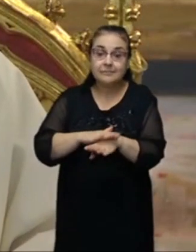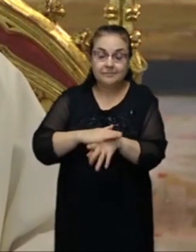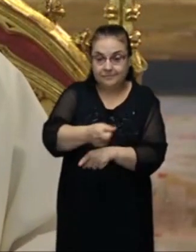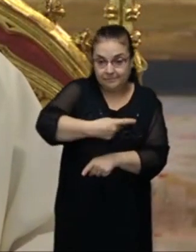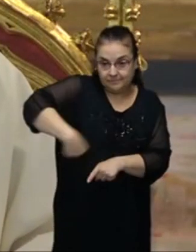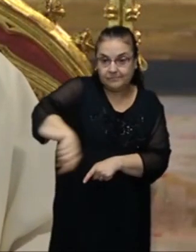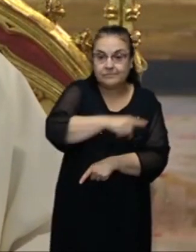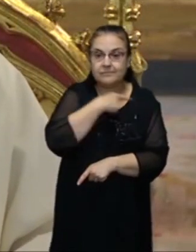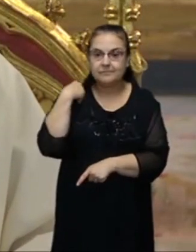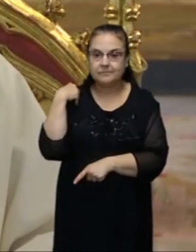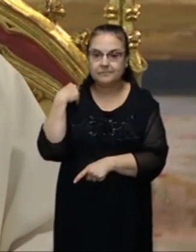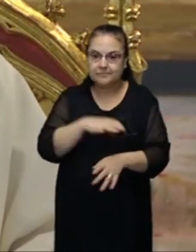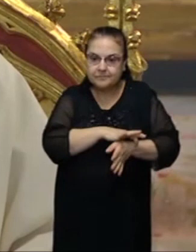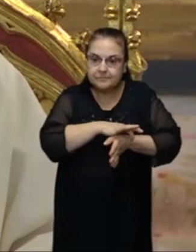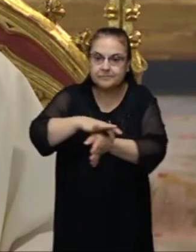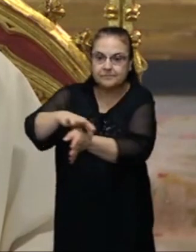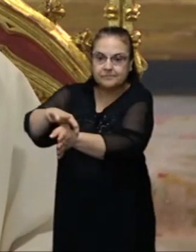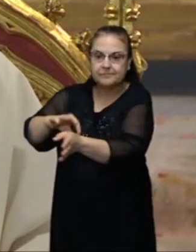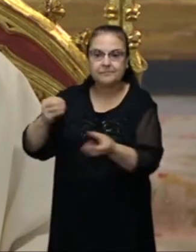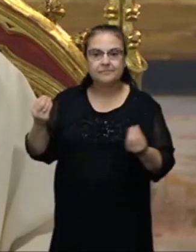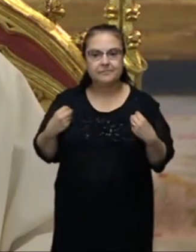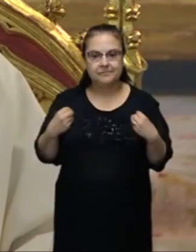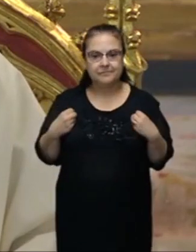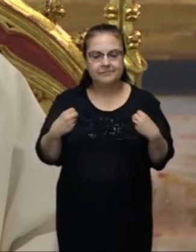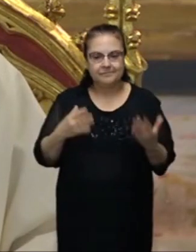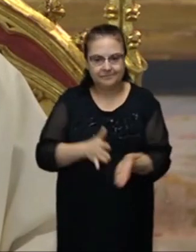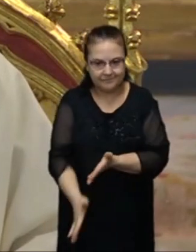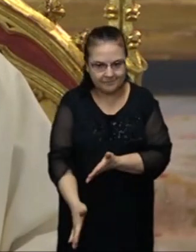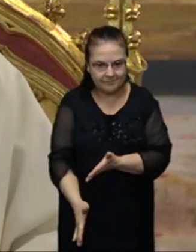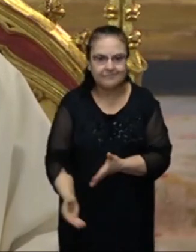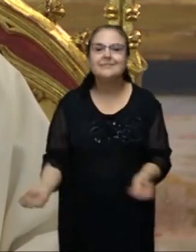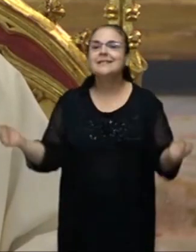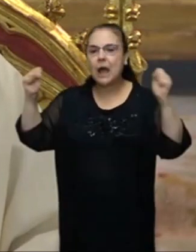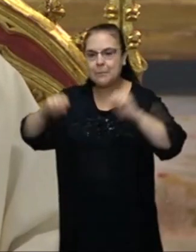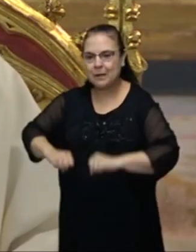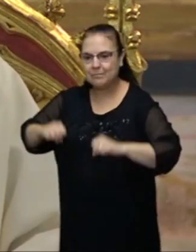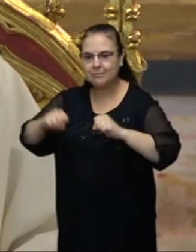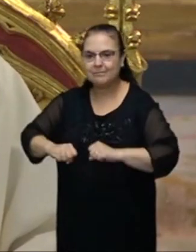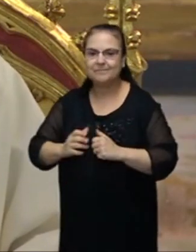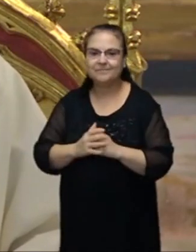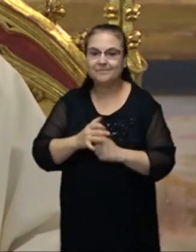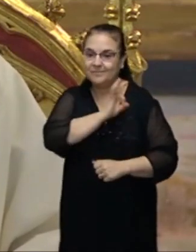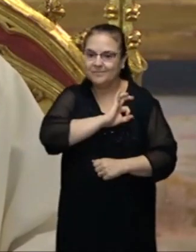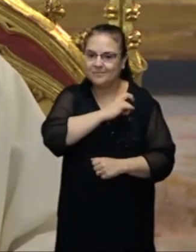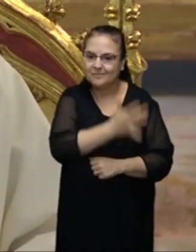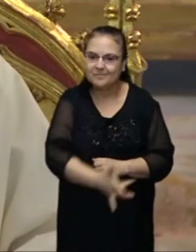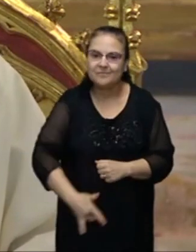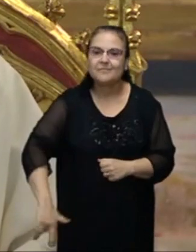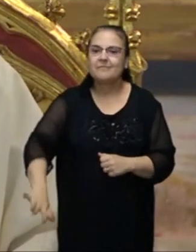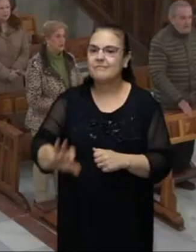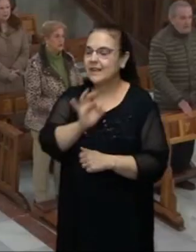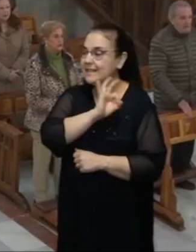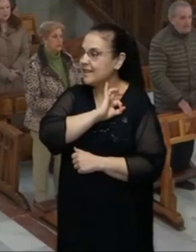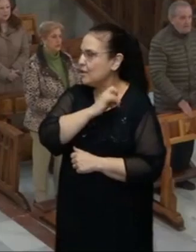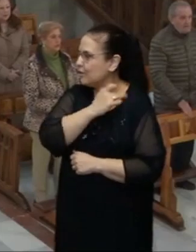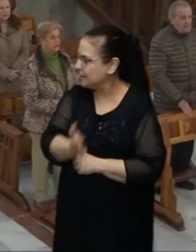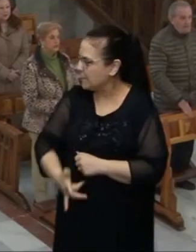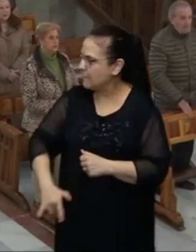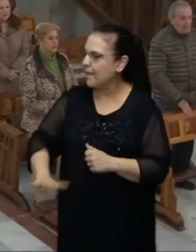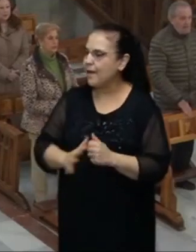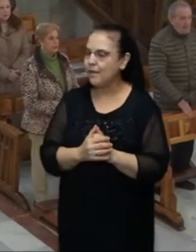nosotros, perdone nuestros pecados y nos lleve a la vida eterna. Señor, ten piedad.